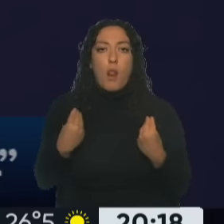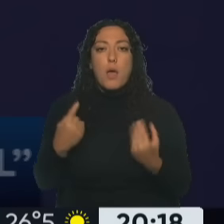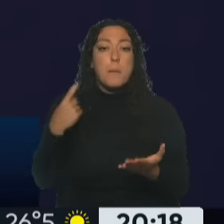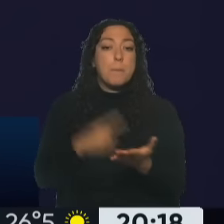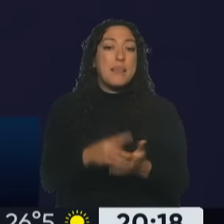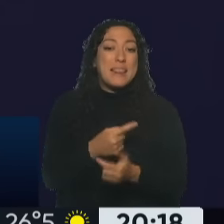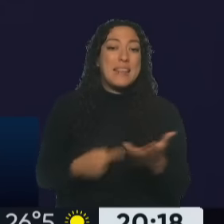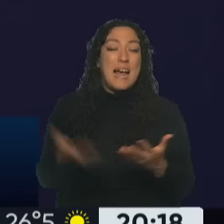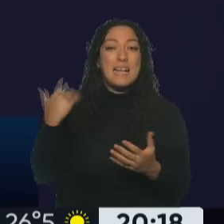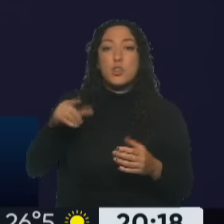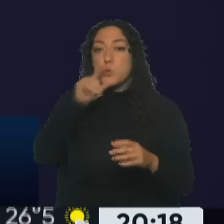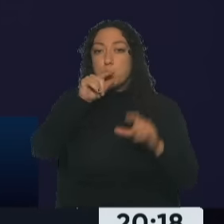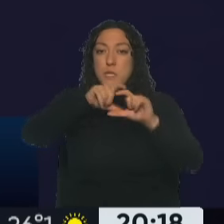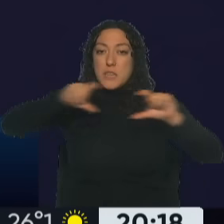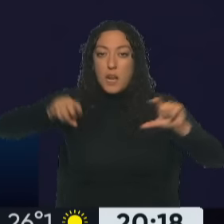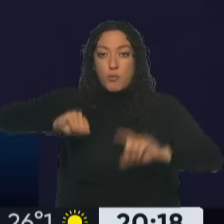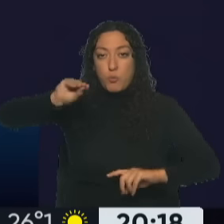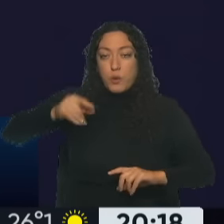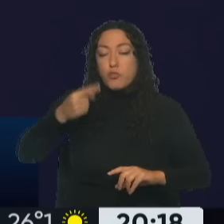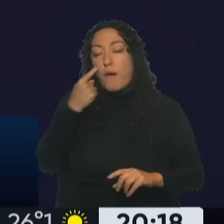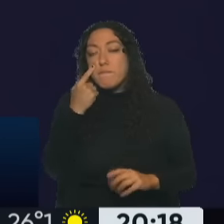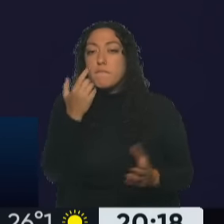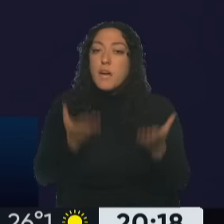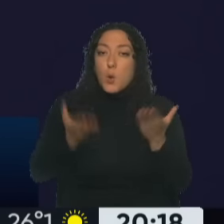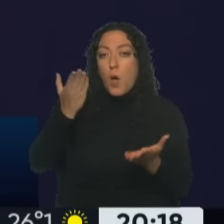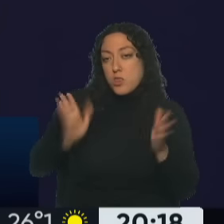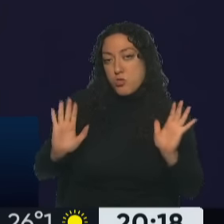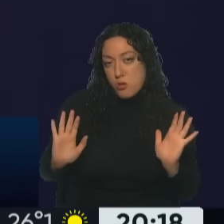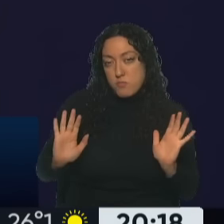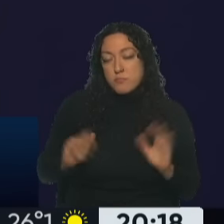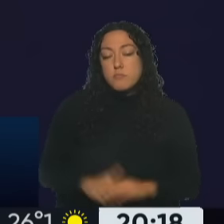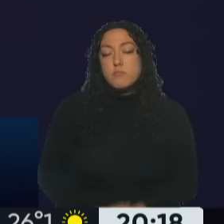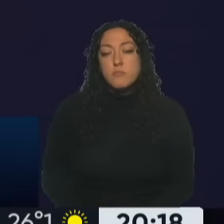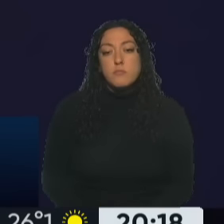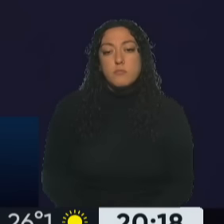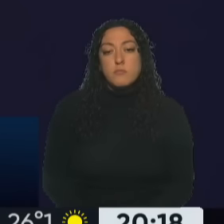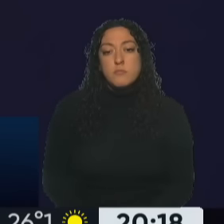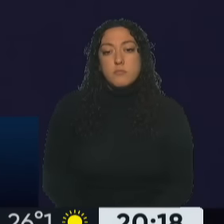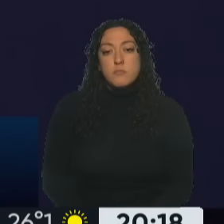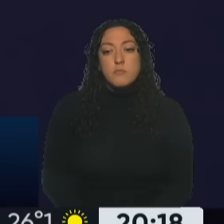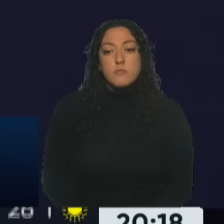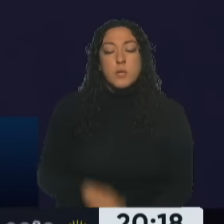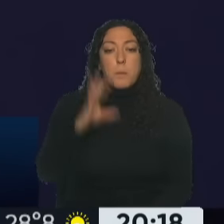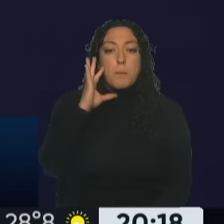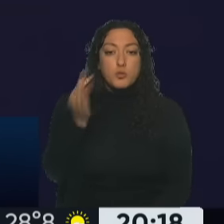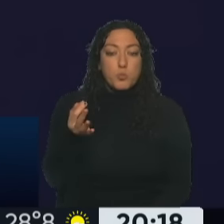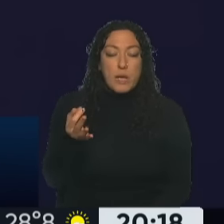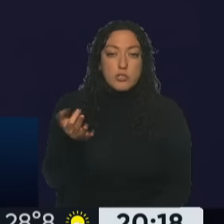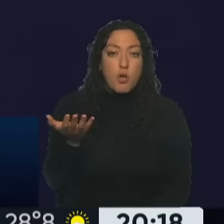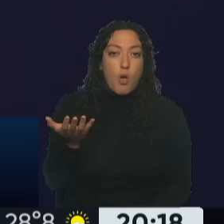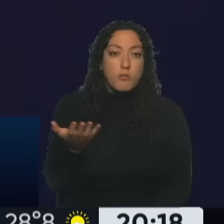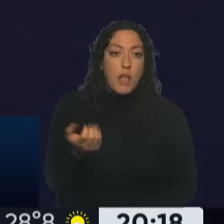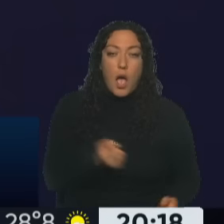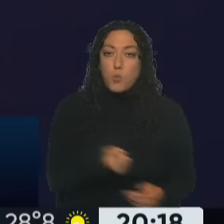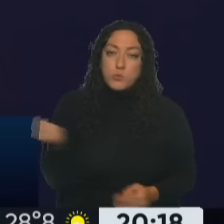puse en un twet estamos evaluando implica obviamente un mayor ajuste